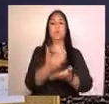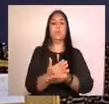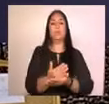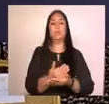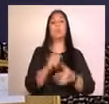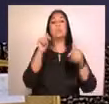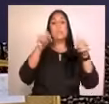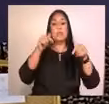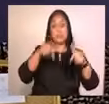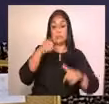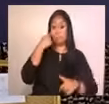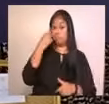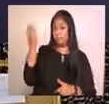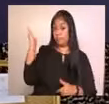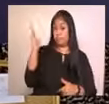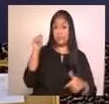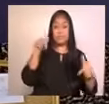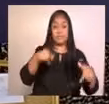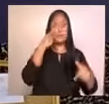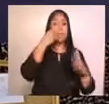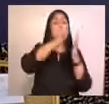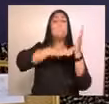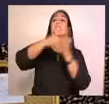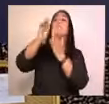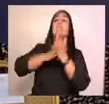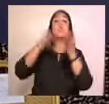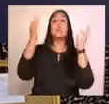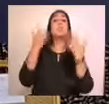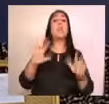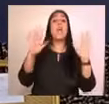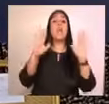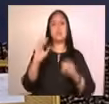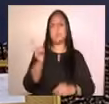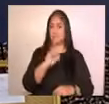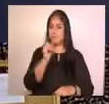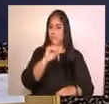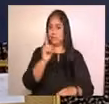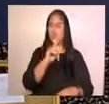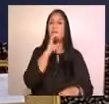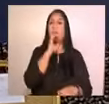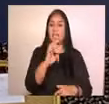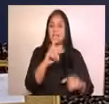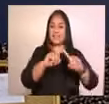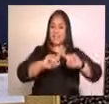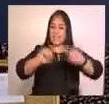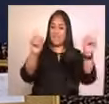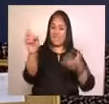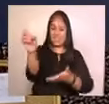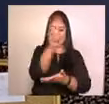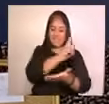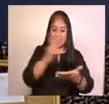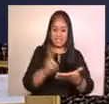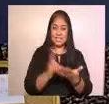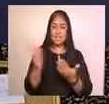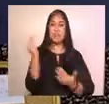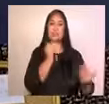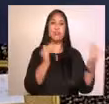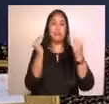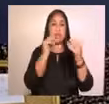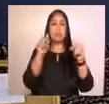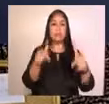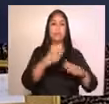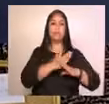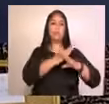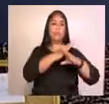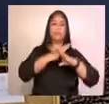Esto que ustedes ven no solo es pintura, sino que incluye un rediseño, una reconstrucción que nos permite limitar